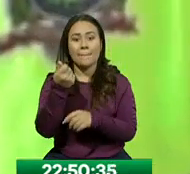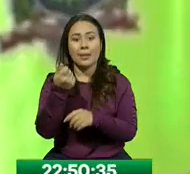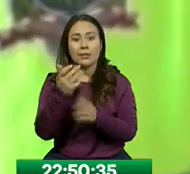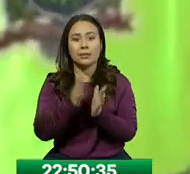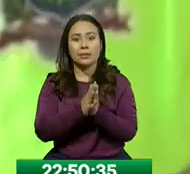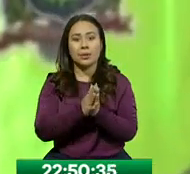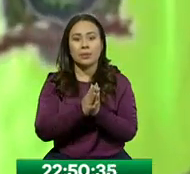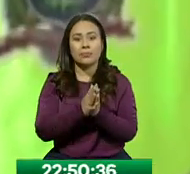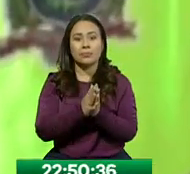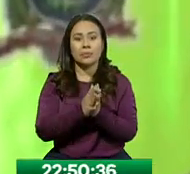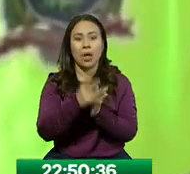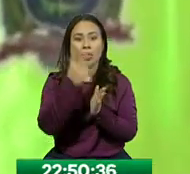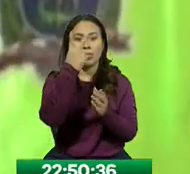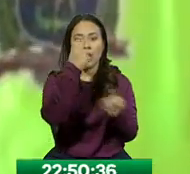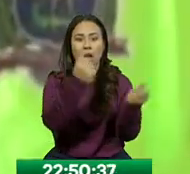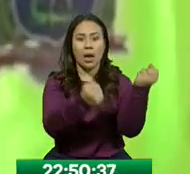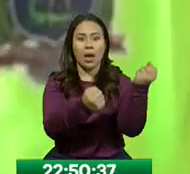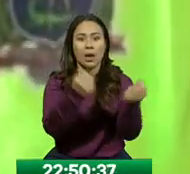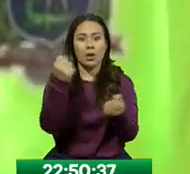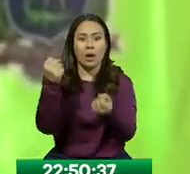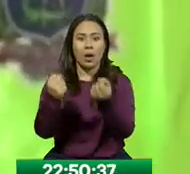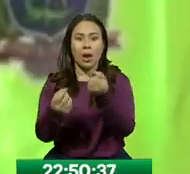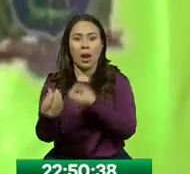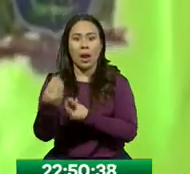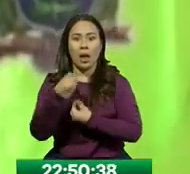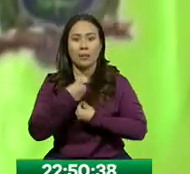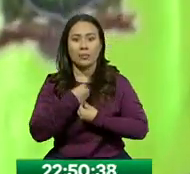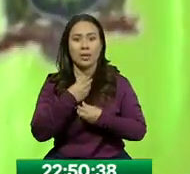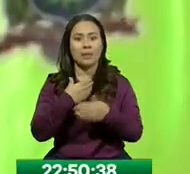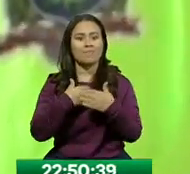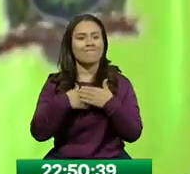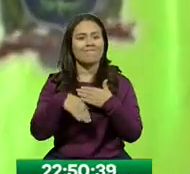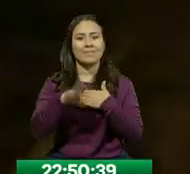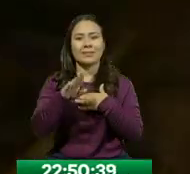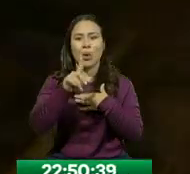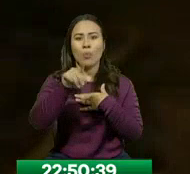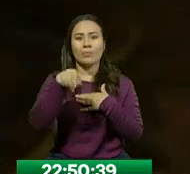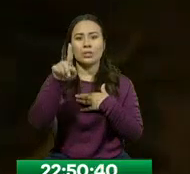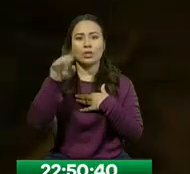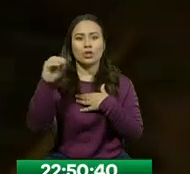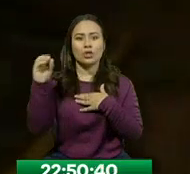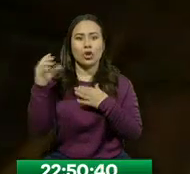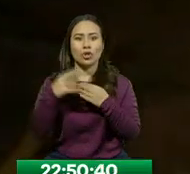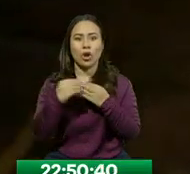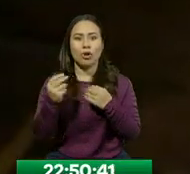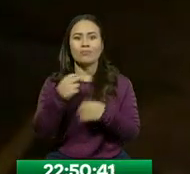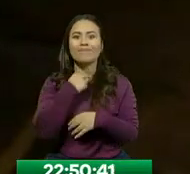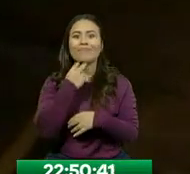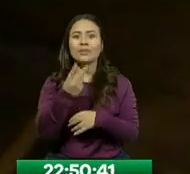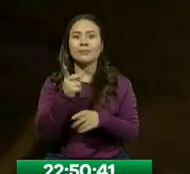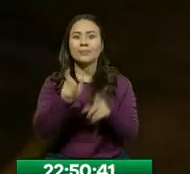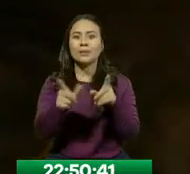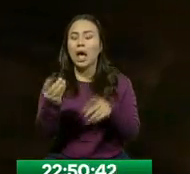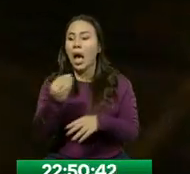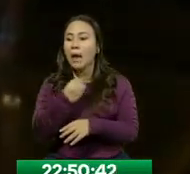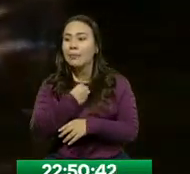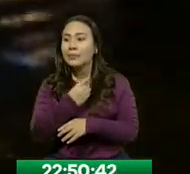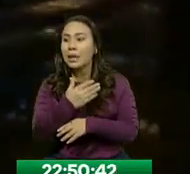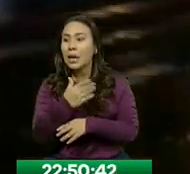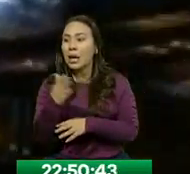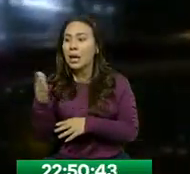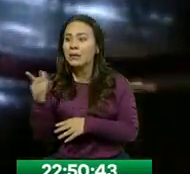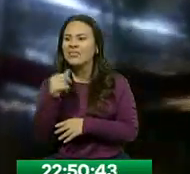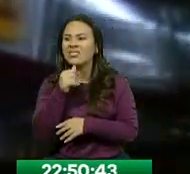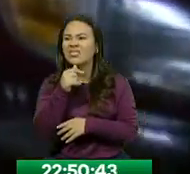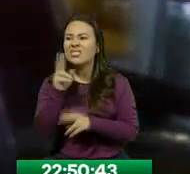la las dos cargas de los dos camiones está sobrepasando el millón de dólares. Es un secreto a voces que aparentemente estaría operando toda una